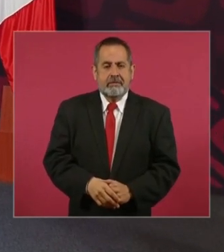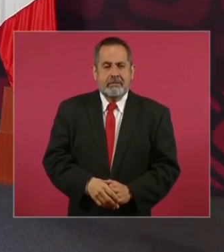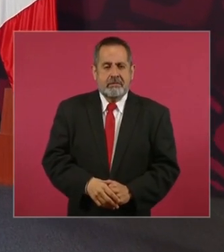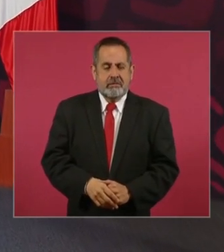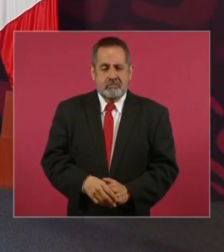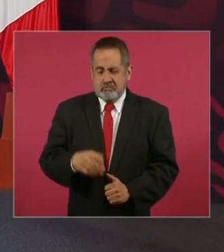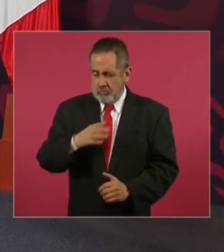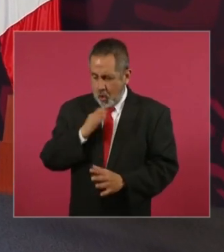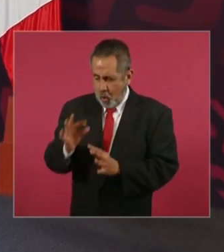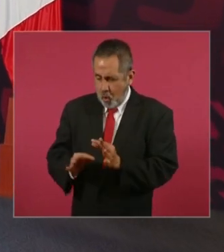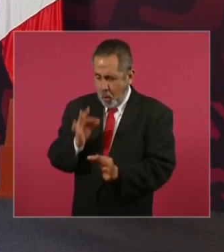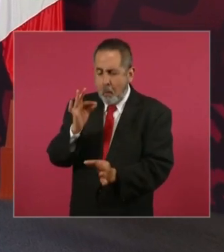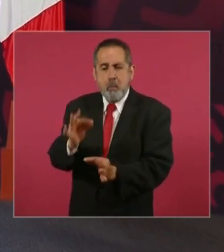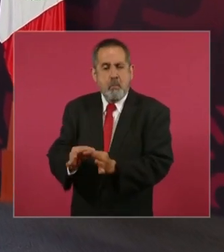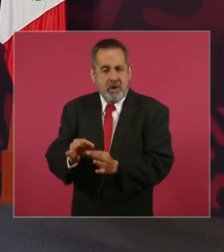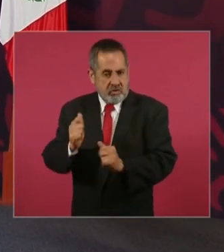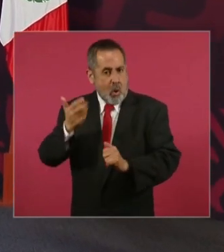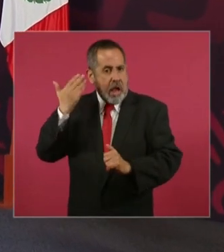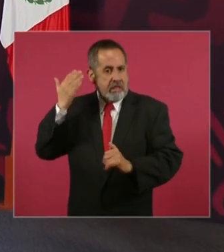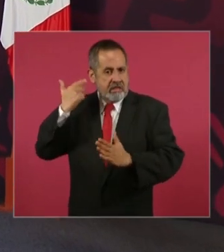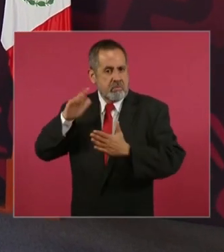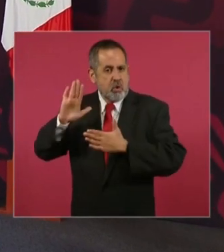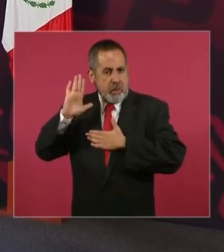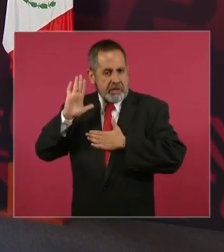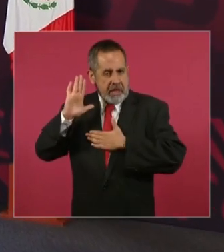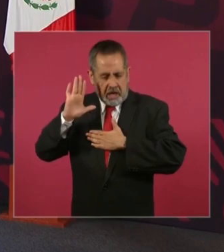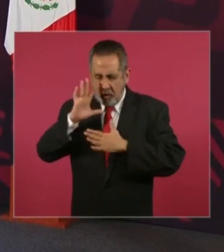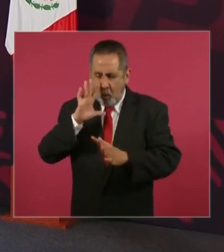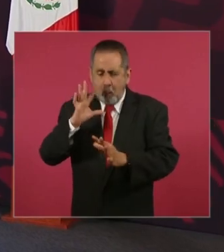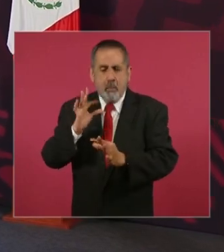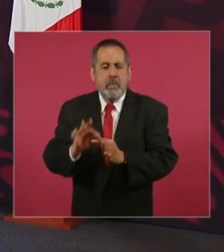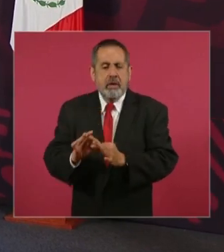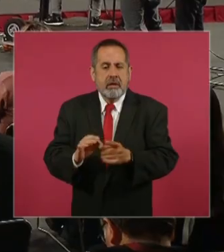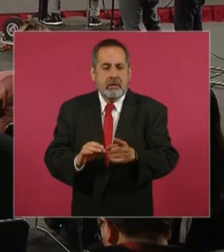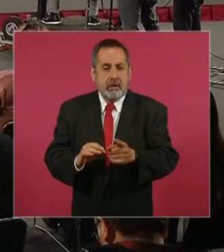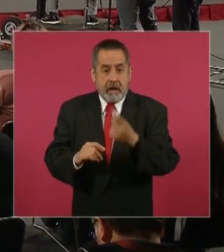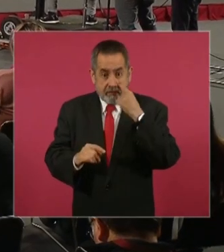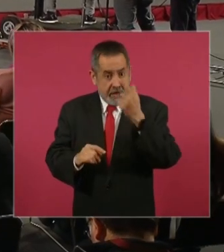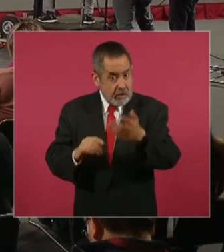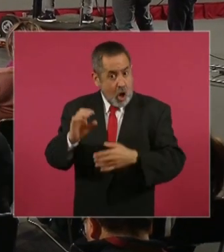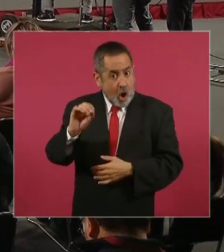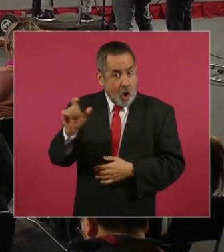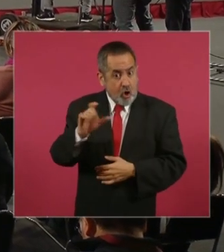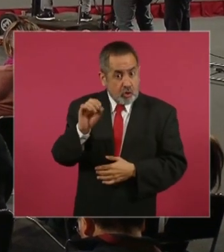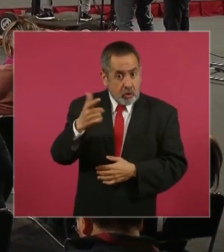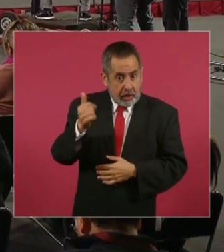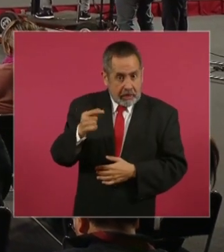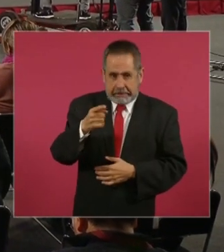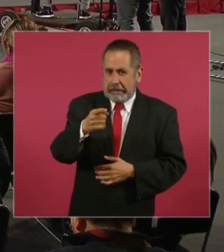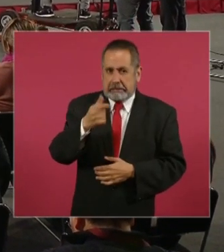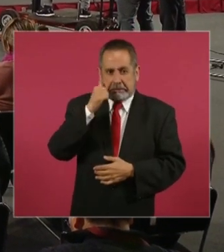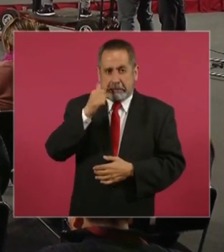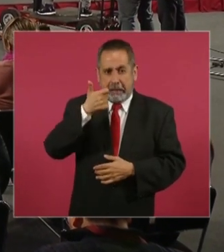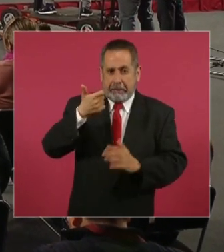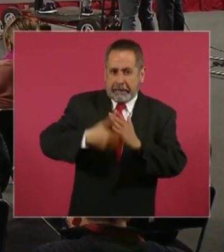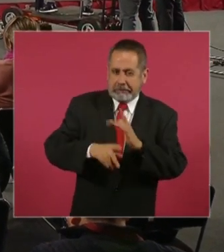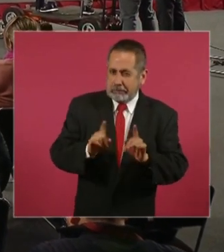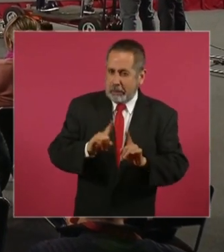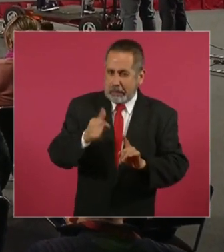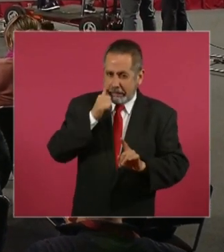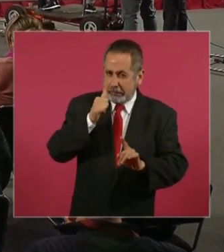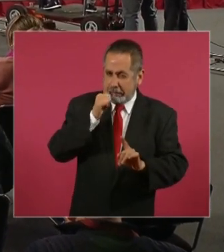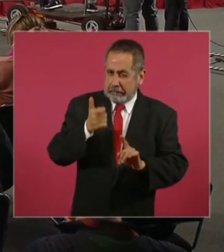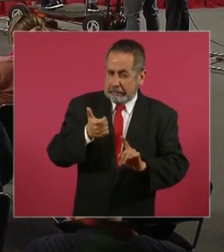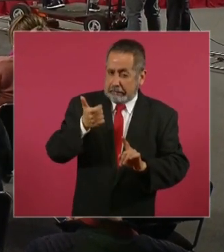Estamos cumpliendo con nuestro compromiso. Y es Oxxo Gas, que no es de las más